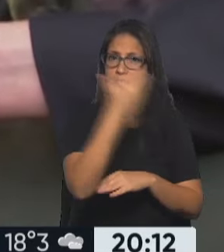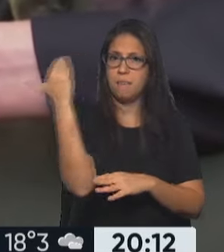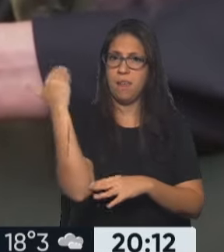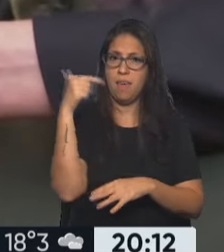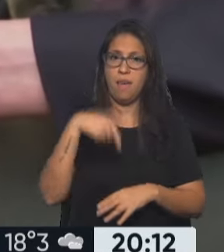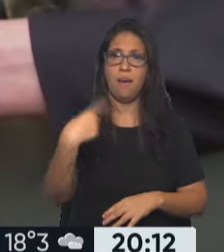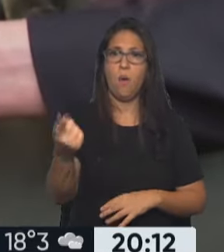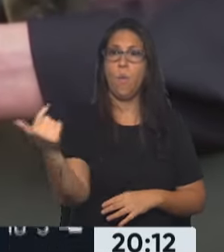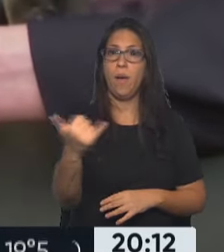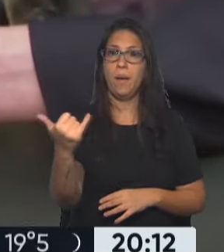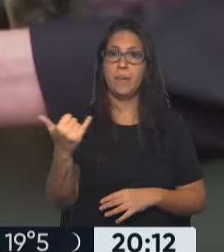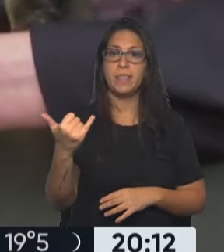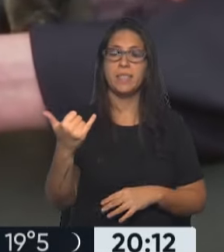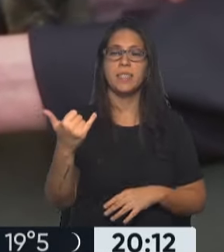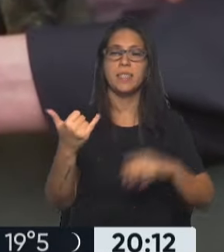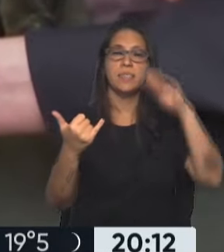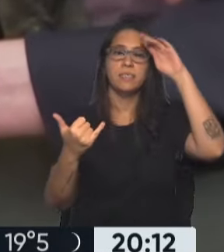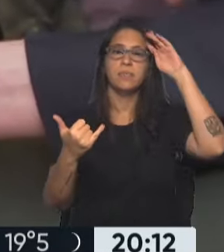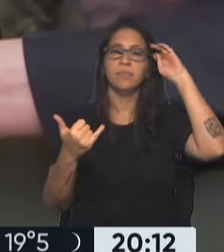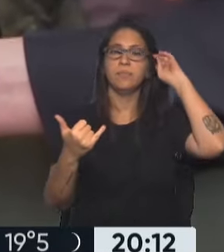está pronosticado